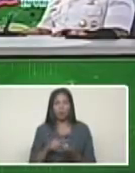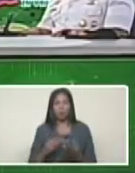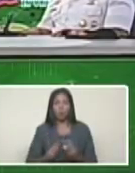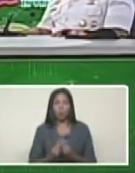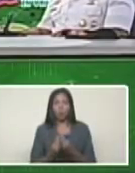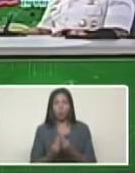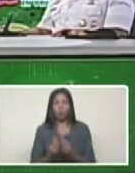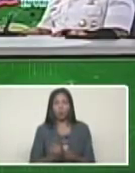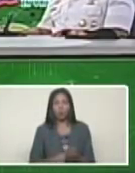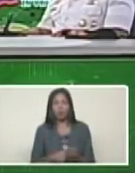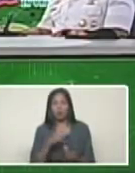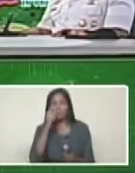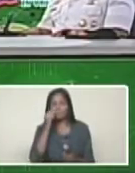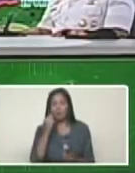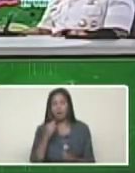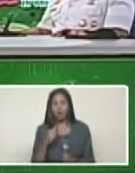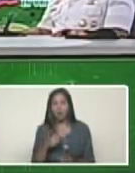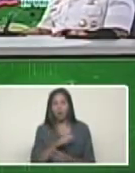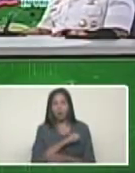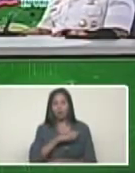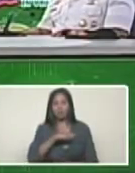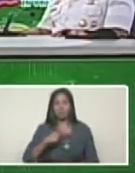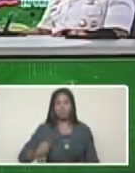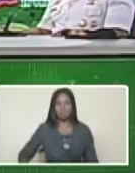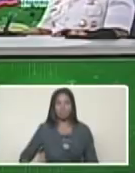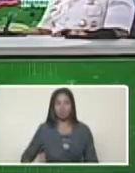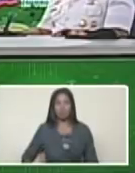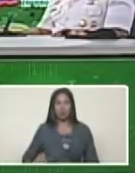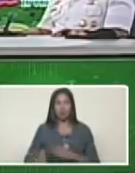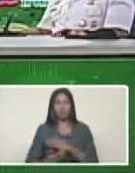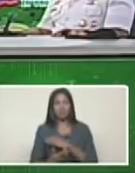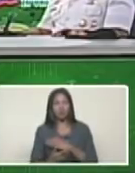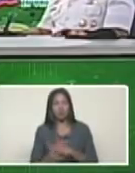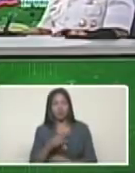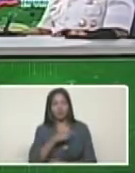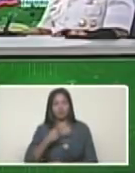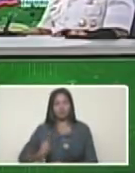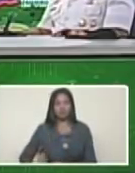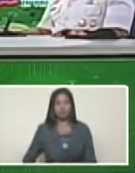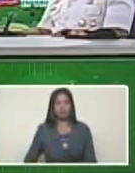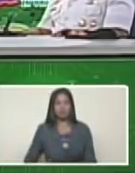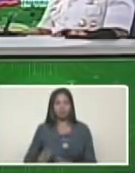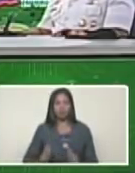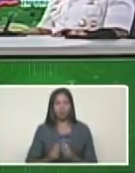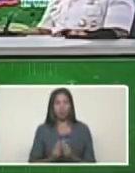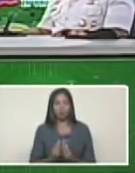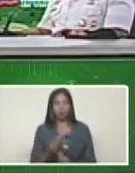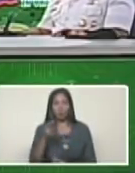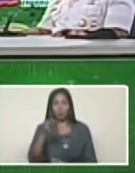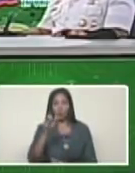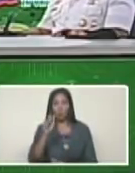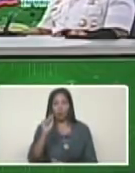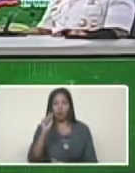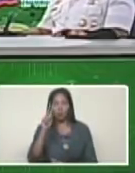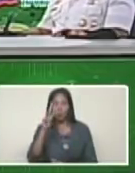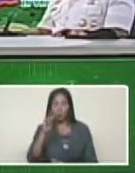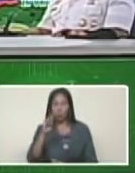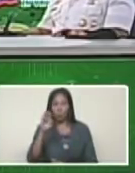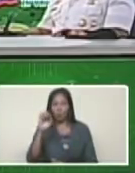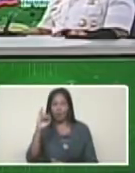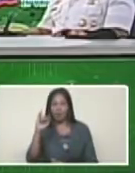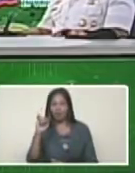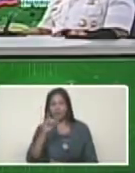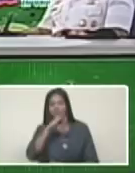hermanos chinos y la tecnología de China, la tecnología de Huawei, de